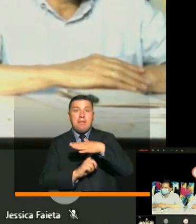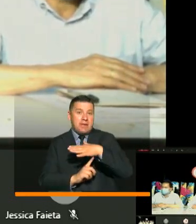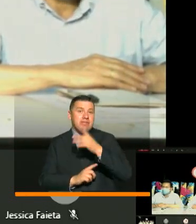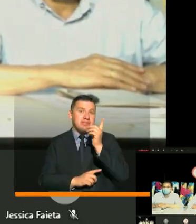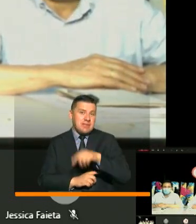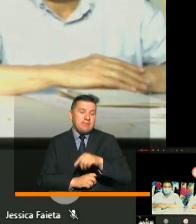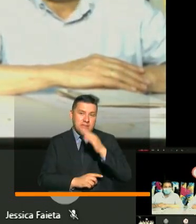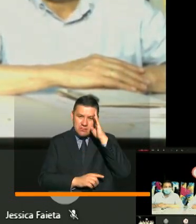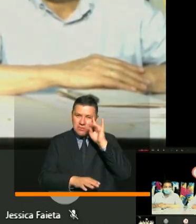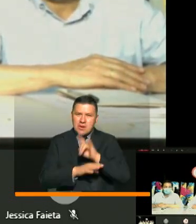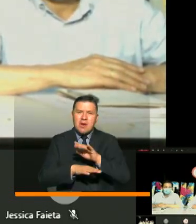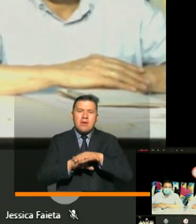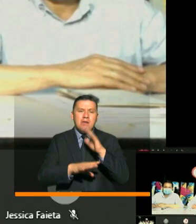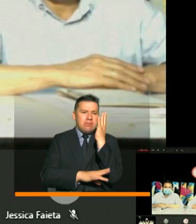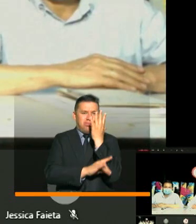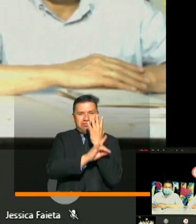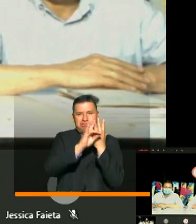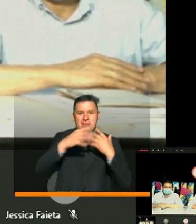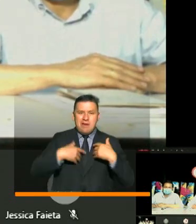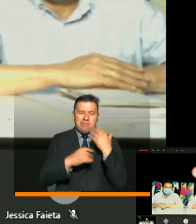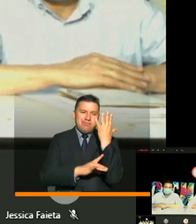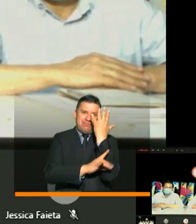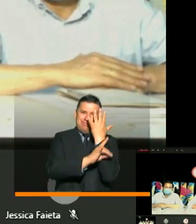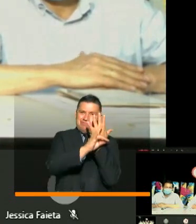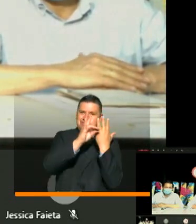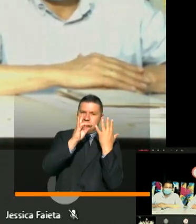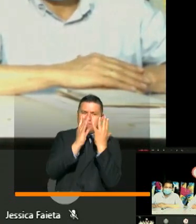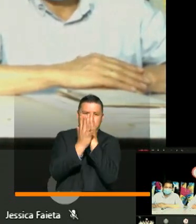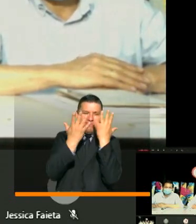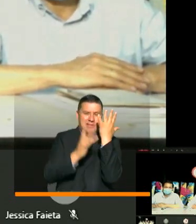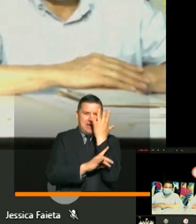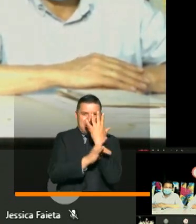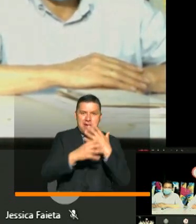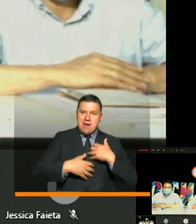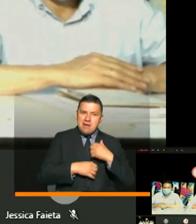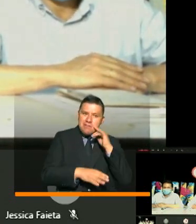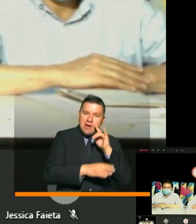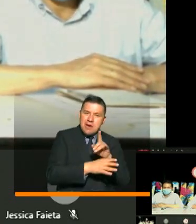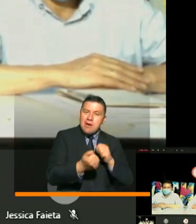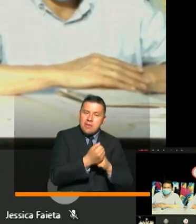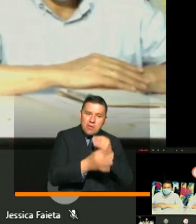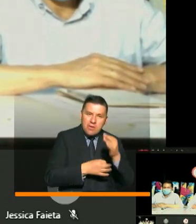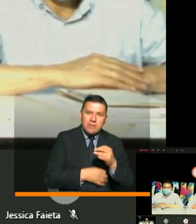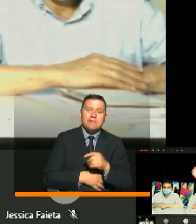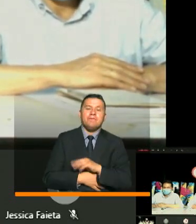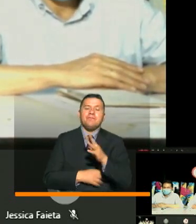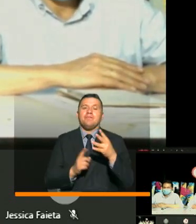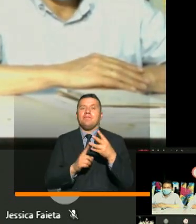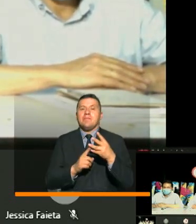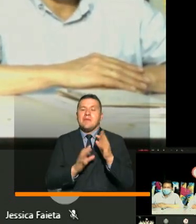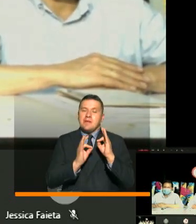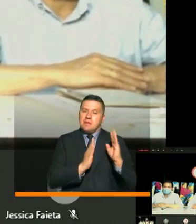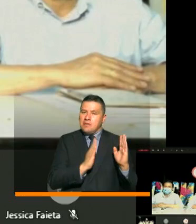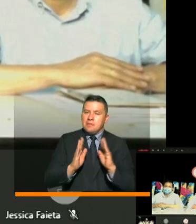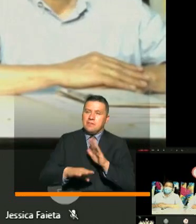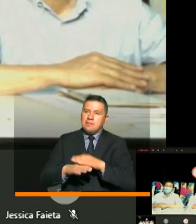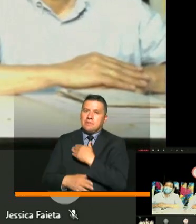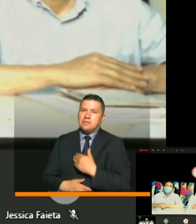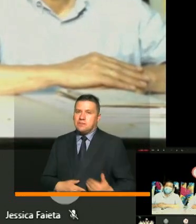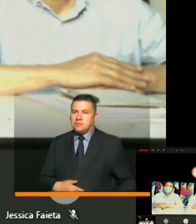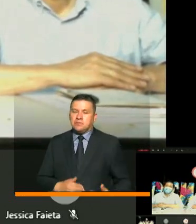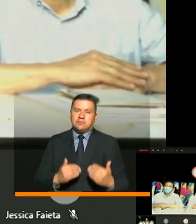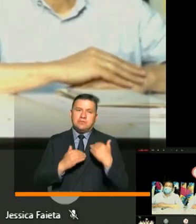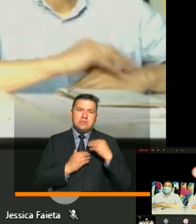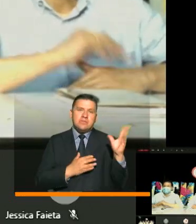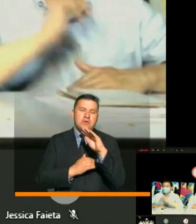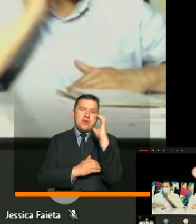todo por el uso de fauna y especies silvestres que puedan ser mal utilizadas. Y finalmente, garantizar, presidente, como nos